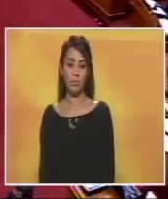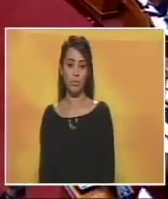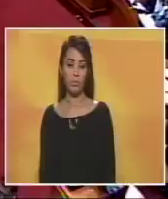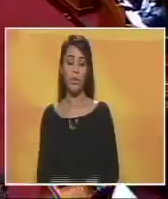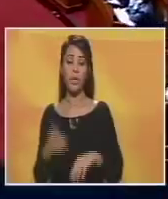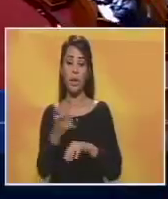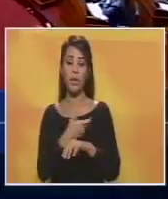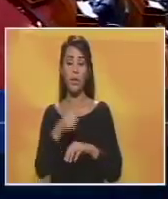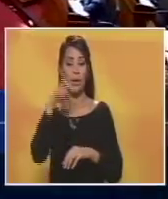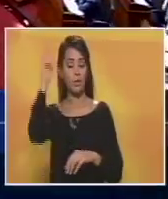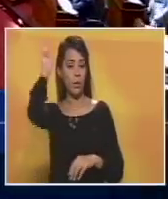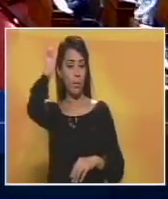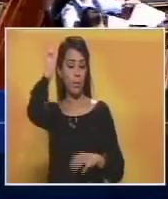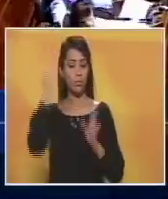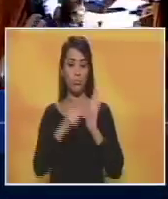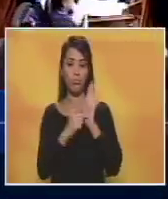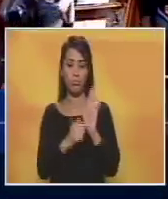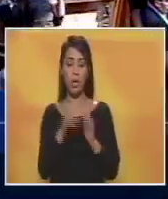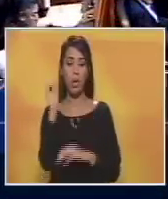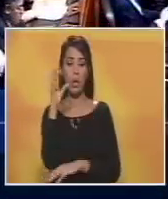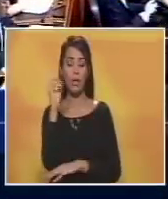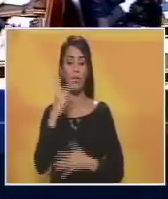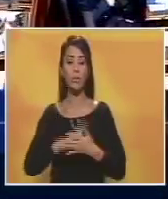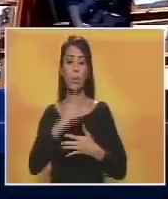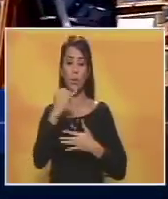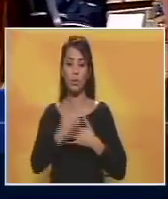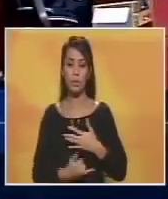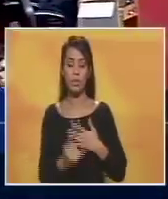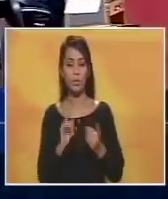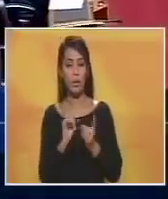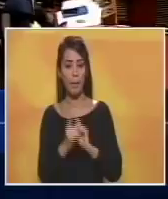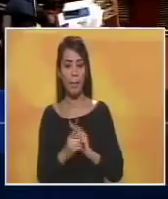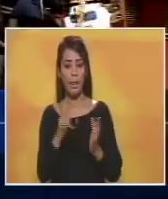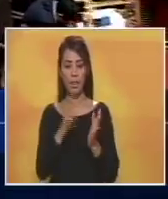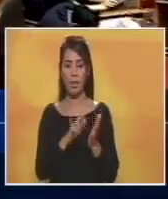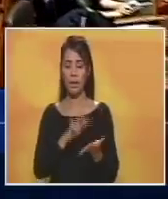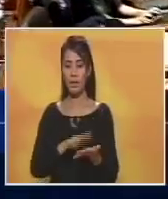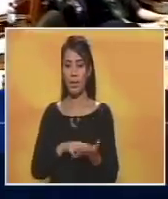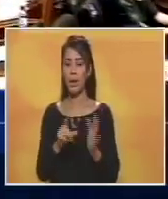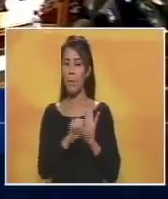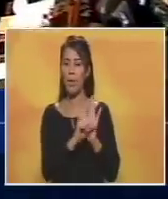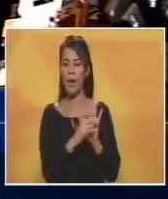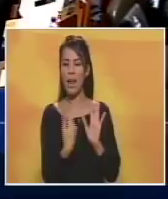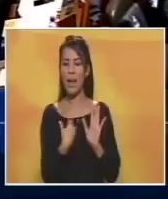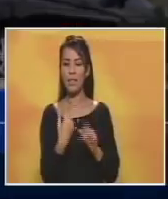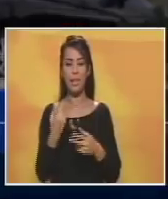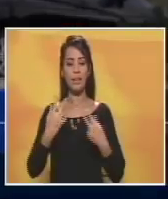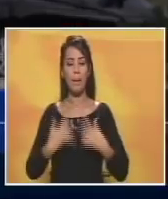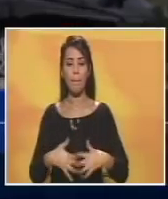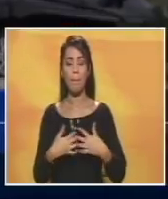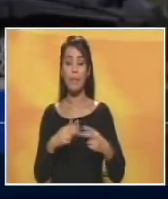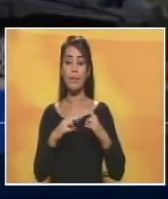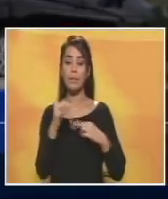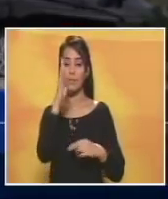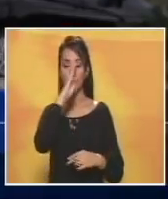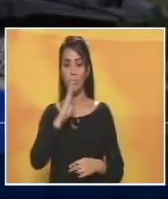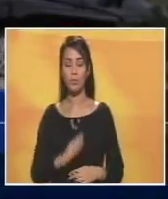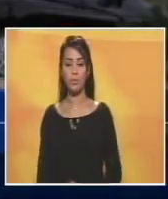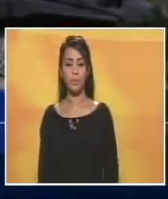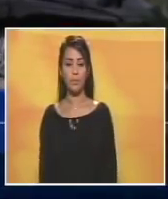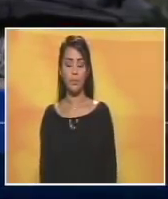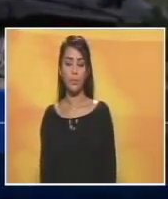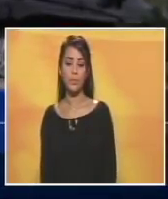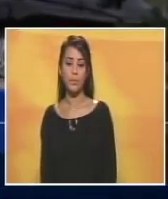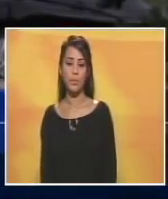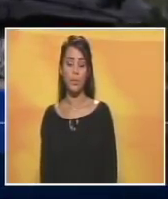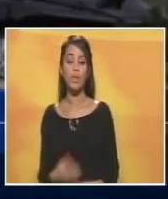El gobierno de Perú presentó ante el Congreso un proyecto para reemplazar el decreto conocido como Ley Anti-Odebrecht. Esto con el objetivo de